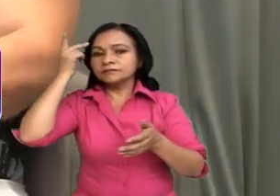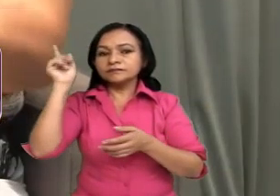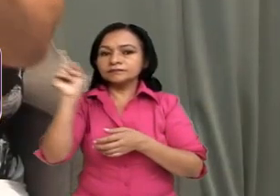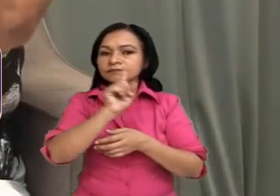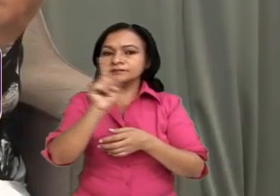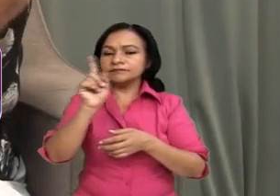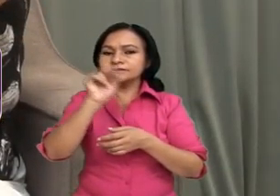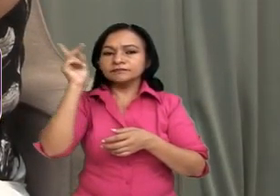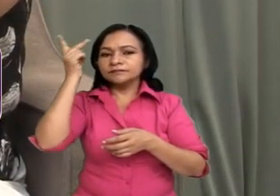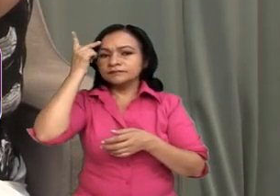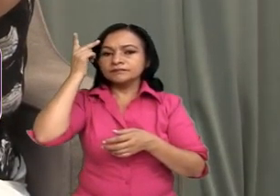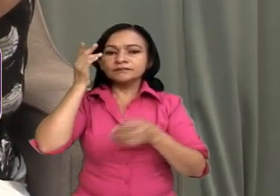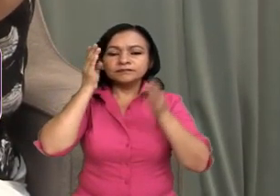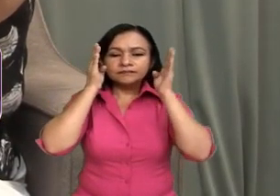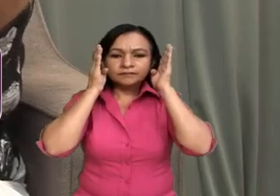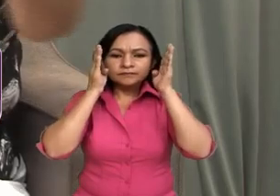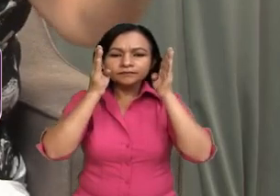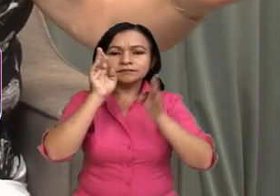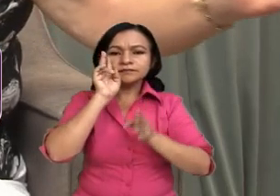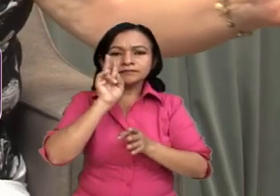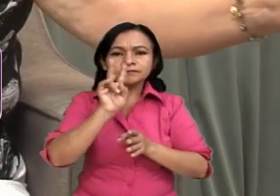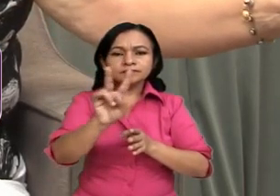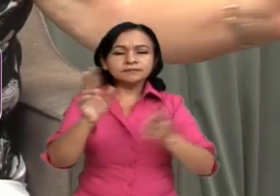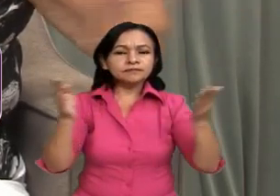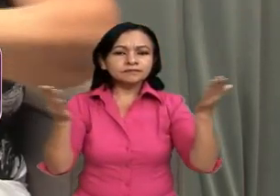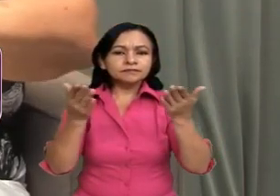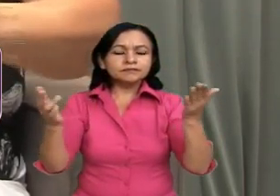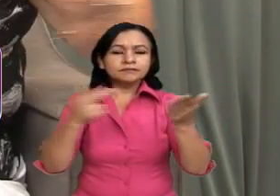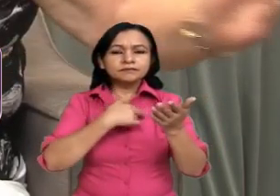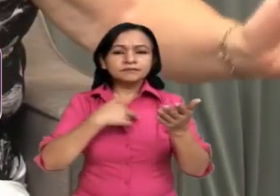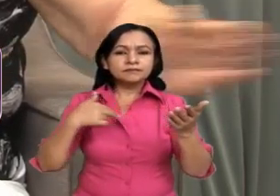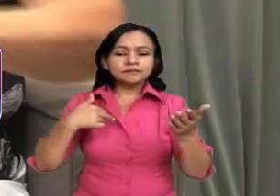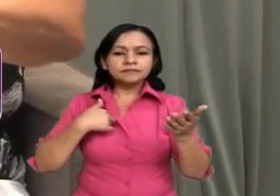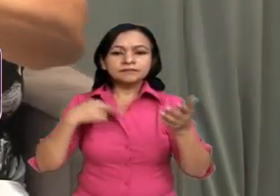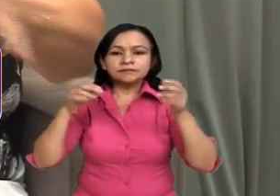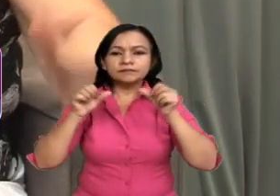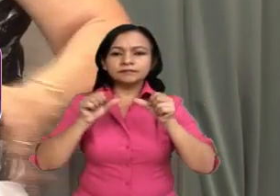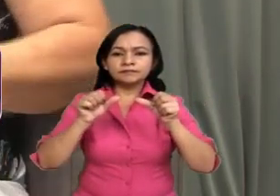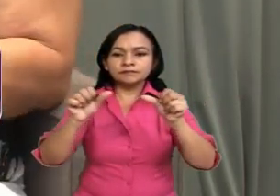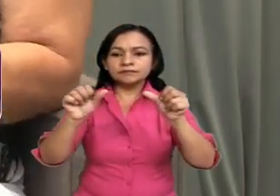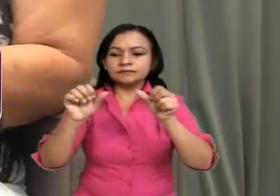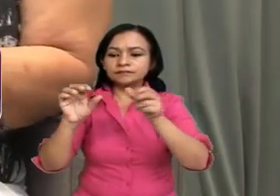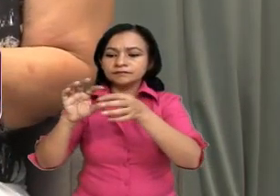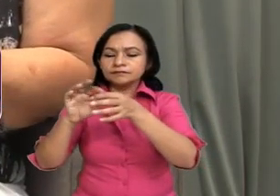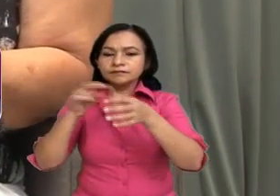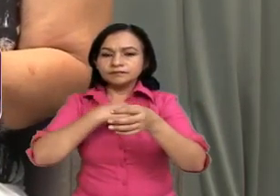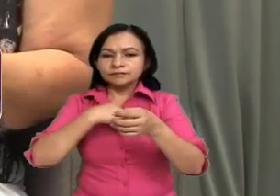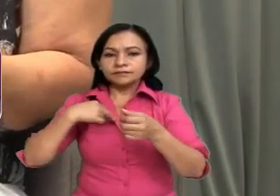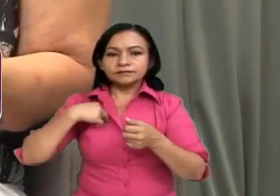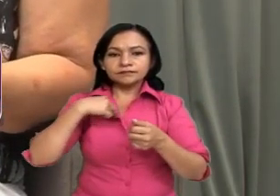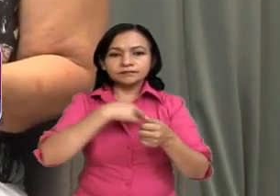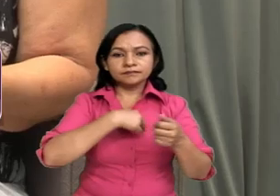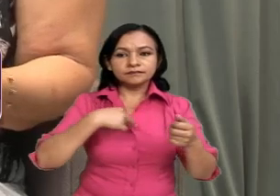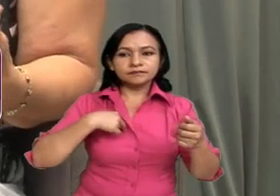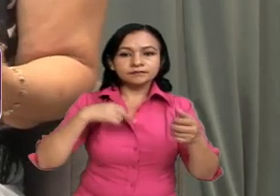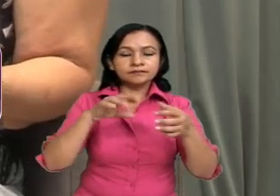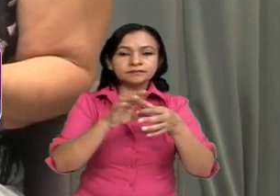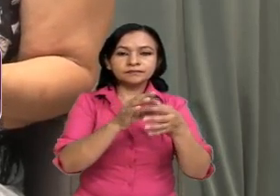aterrizaje, viendo de frente y cómo podemos hacer para ir armando